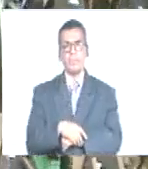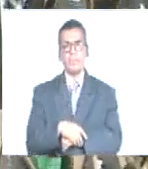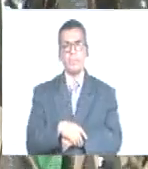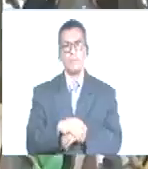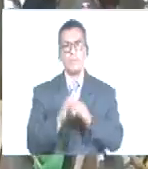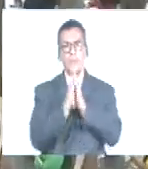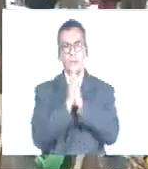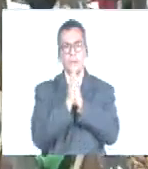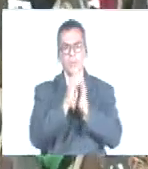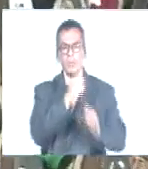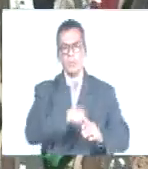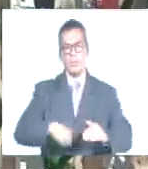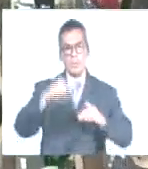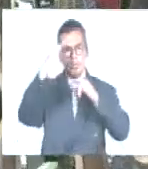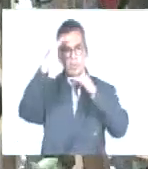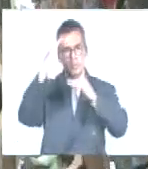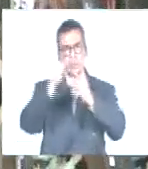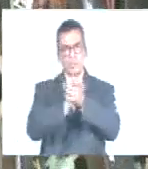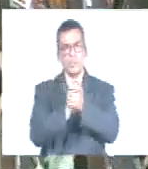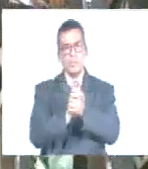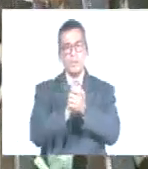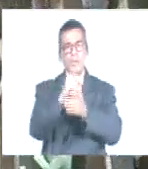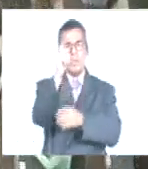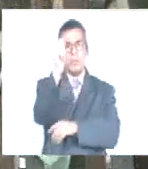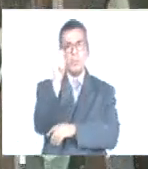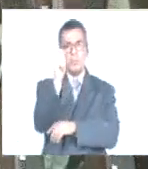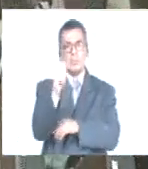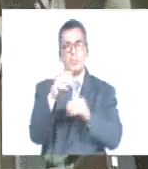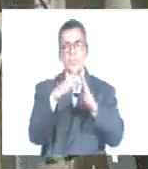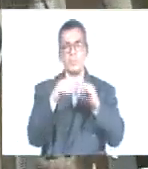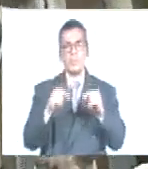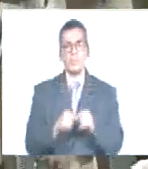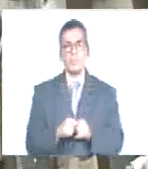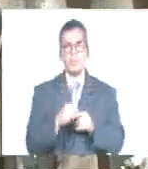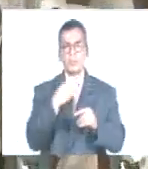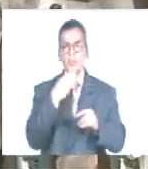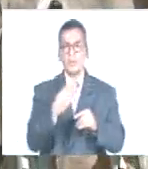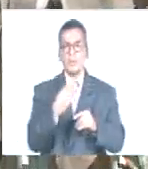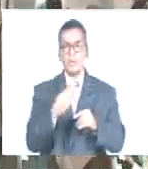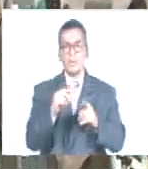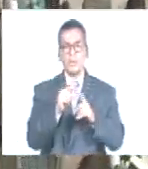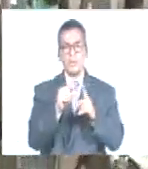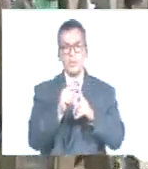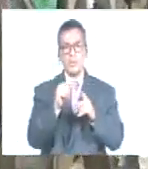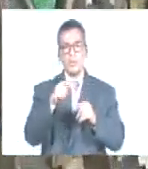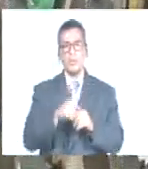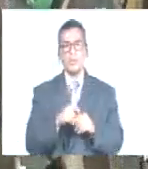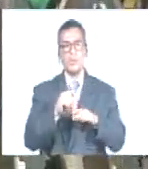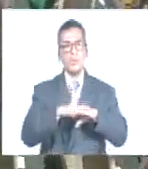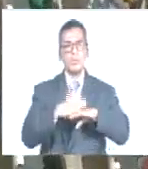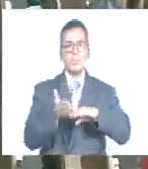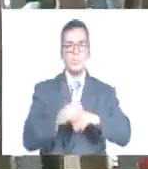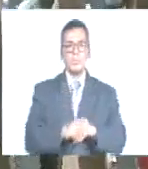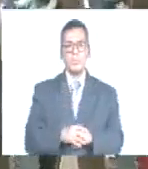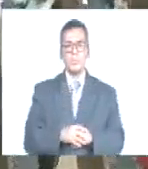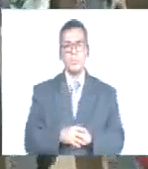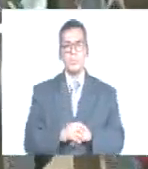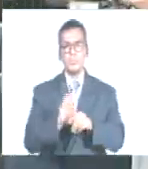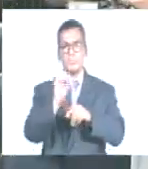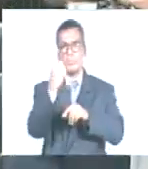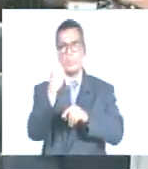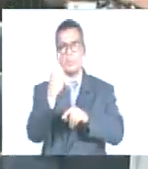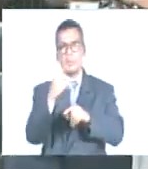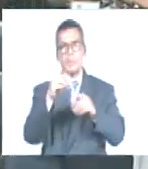Muchas gracias, presidente. Saludos, colegas parlamentarios y parlamentarias. Hemos solicitado este derecho de palabra porque el